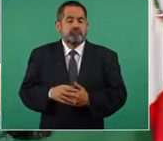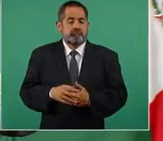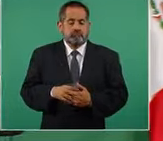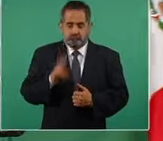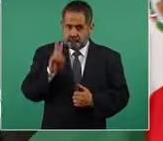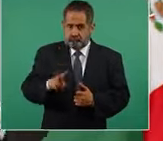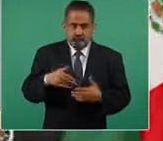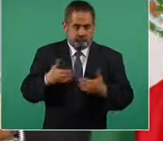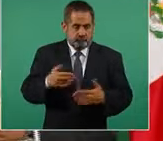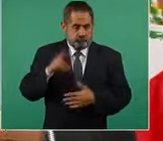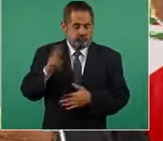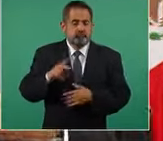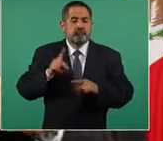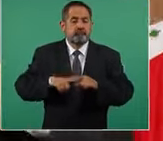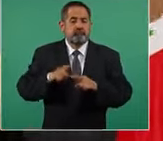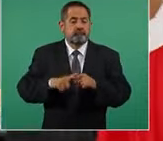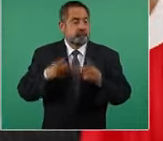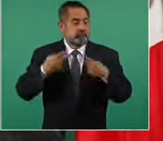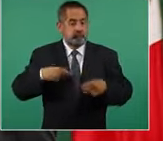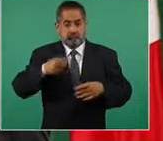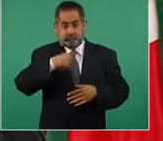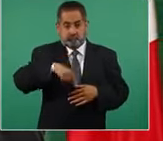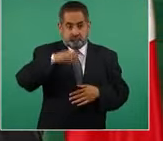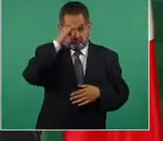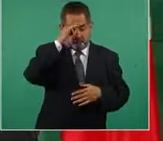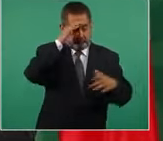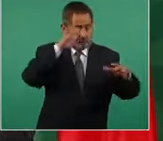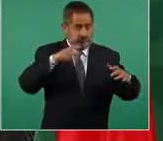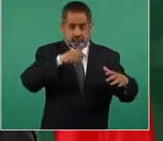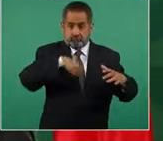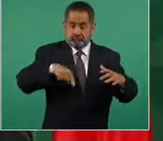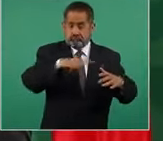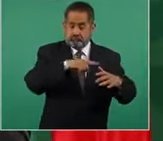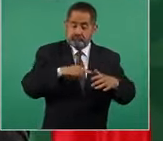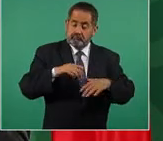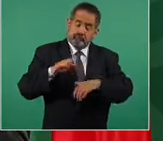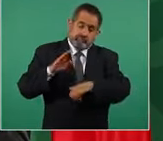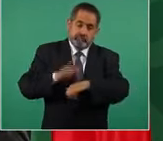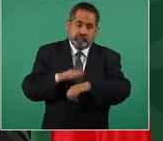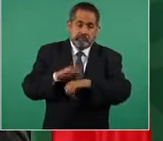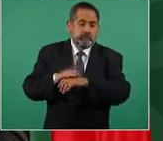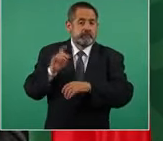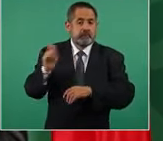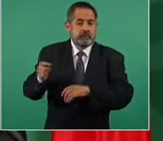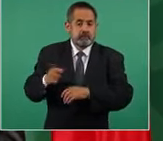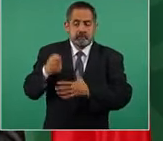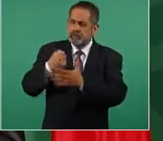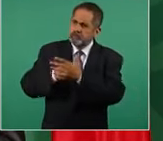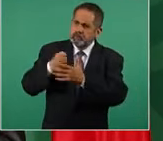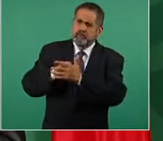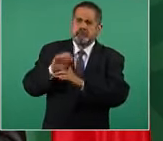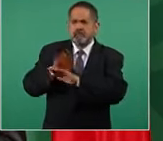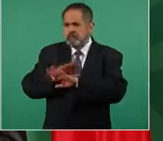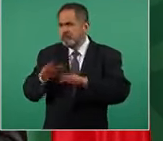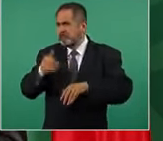además de que la gente de Mexicali se manifestó